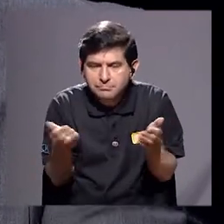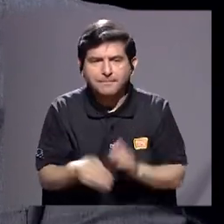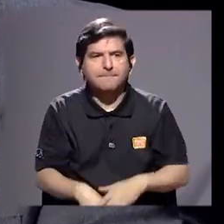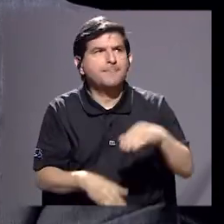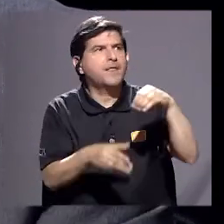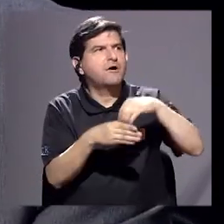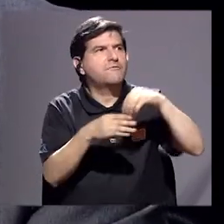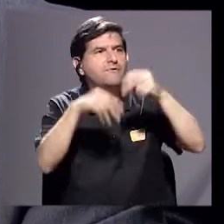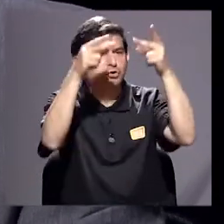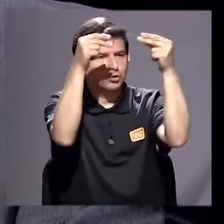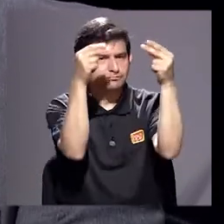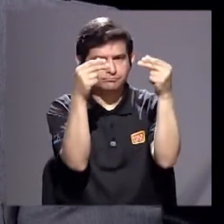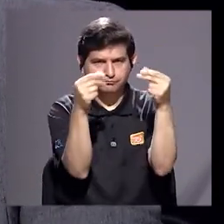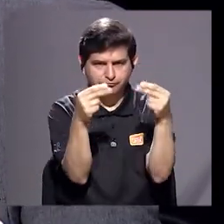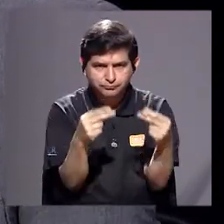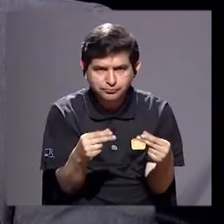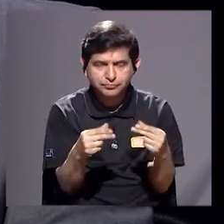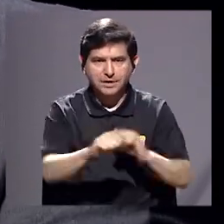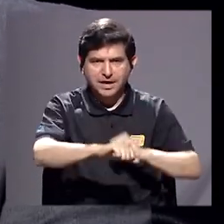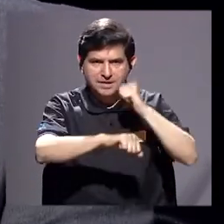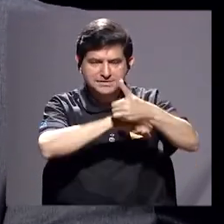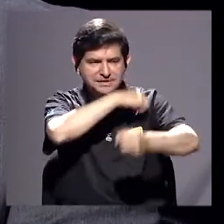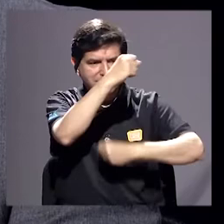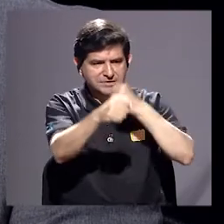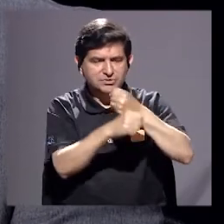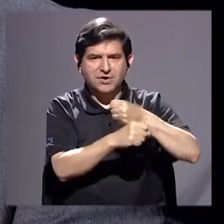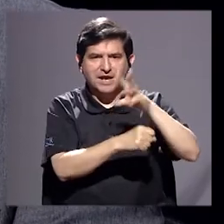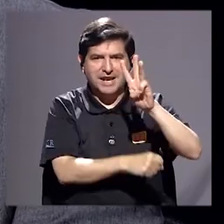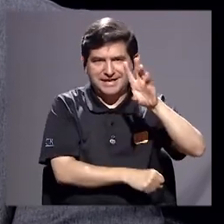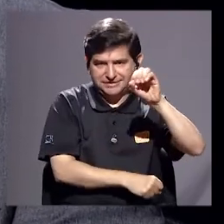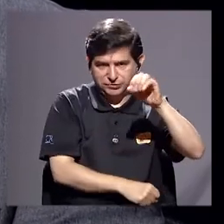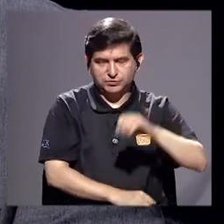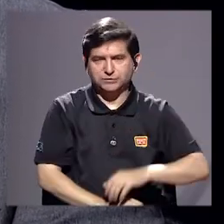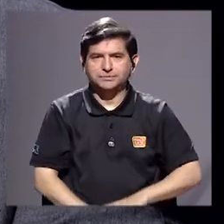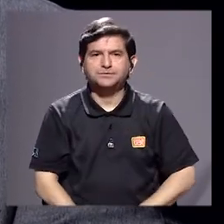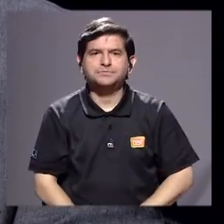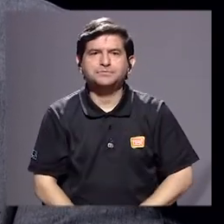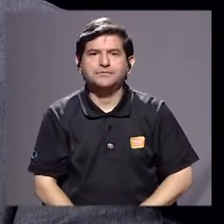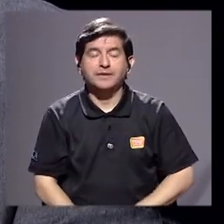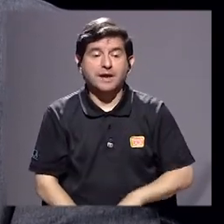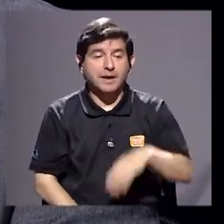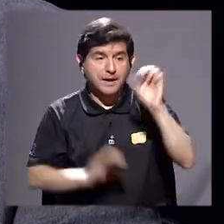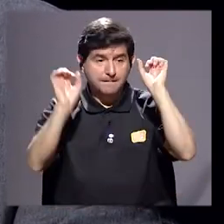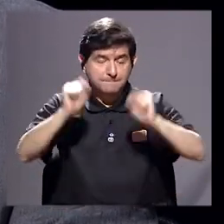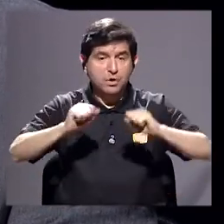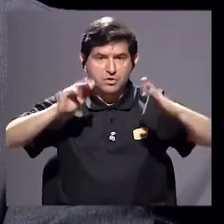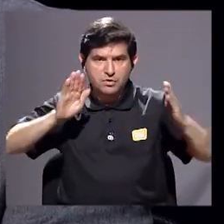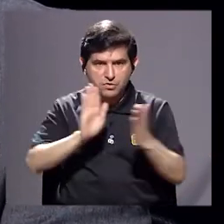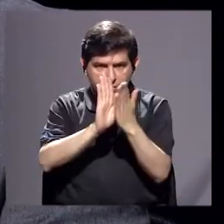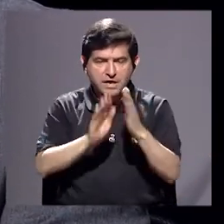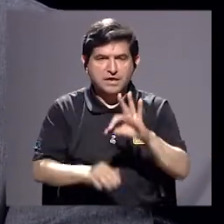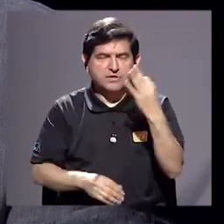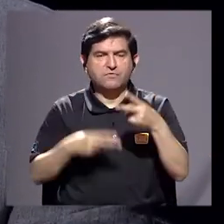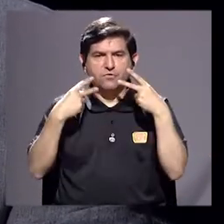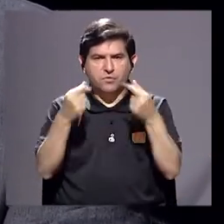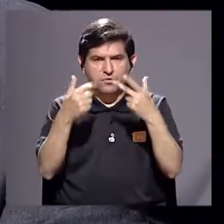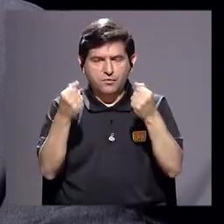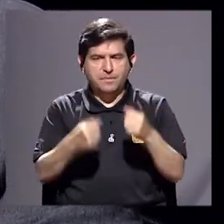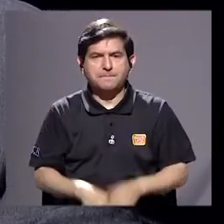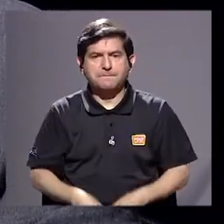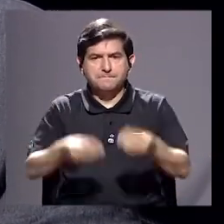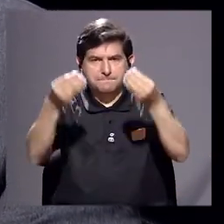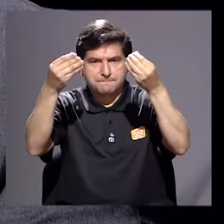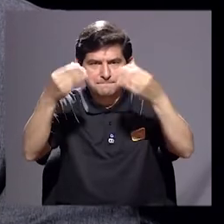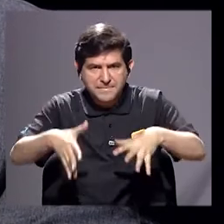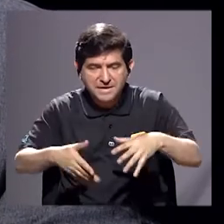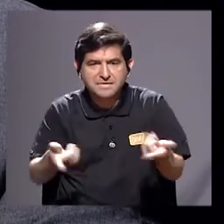fondo presupuestario creado en los años 60 para afrontar de una forma más ágil las pérdidas por